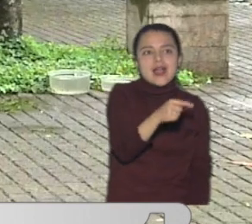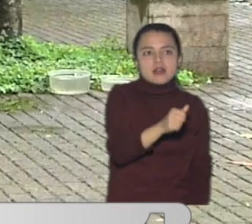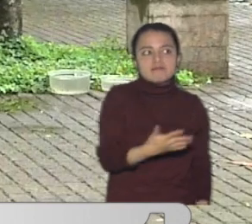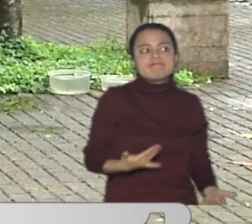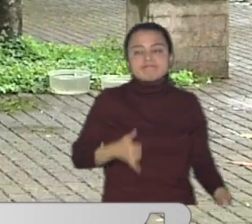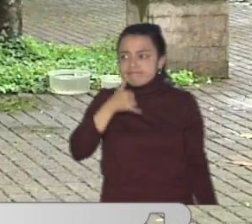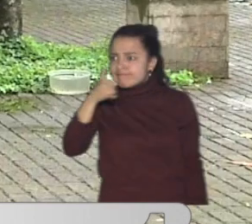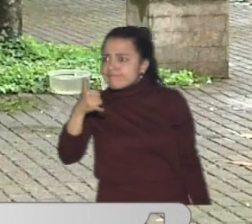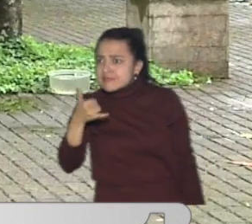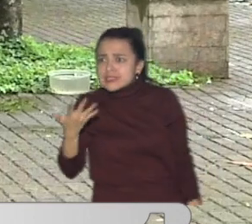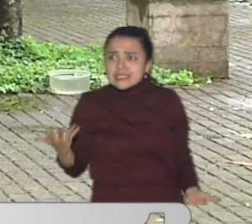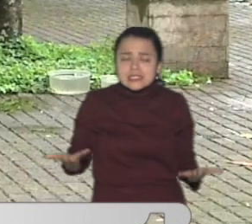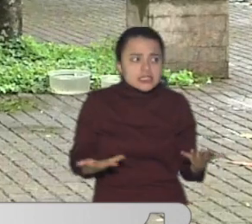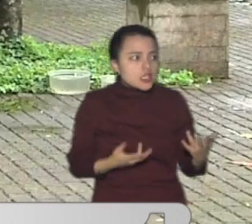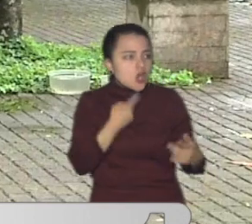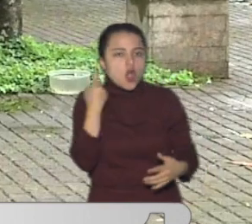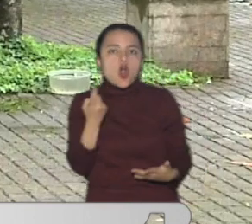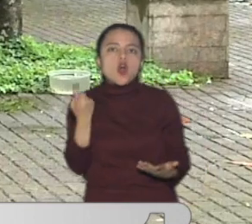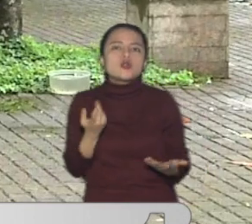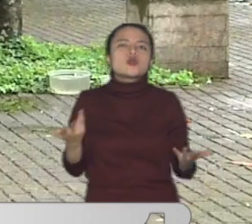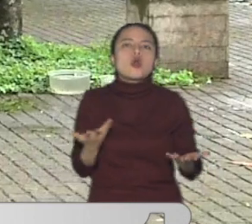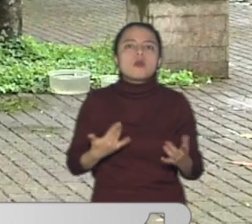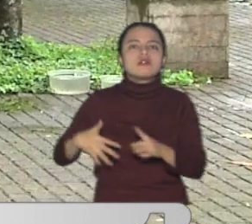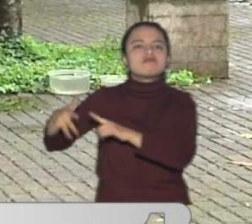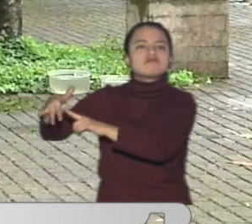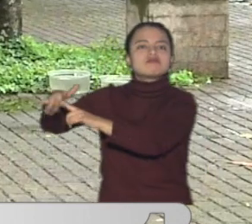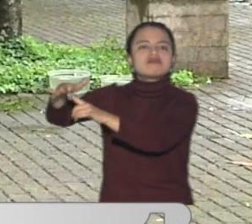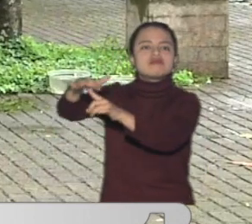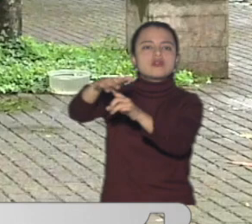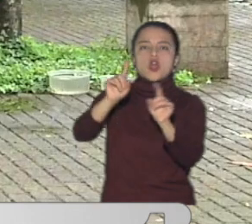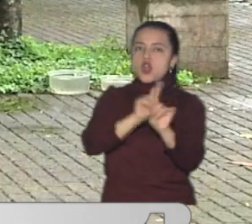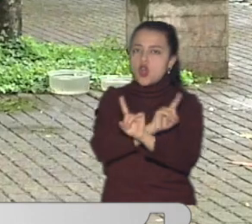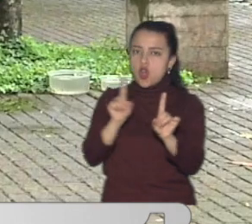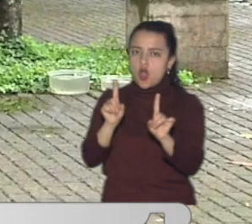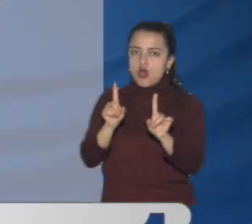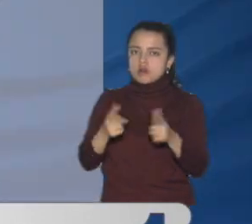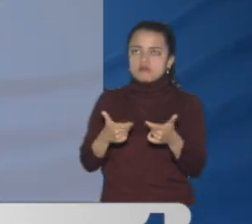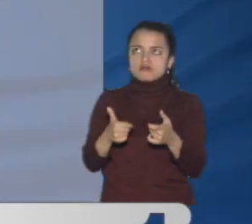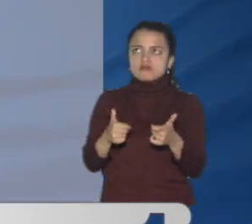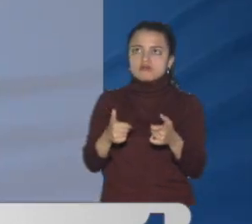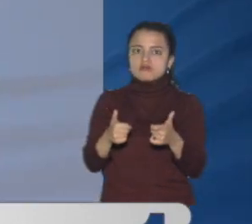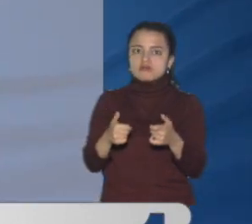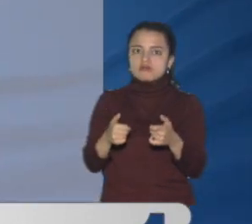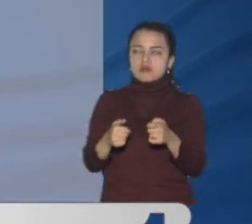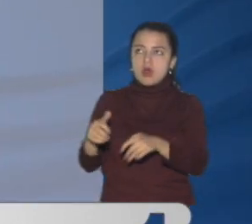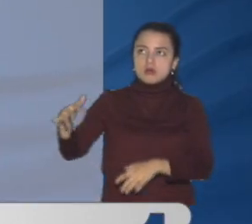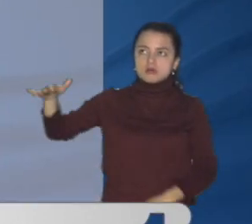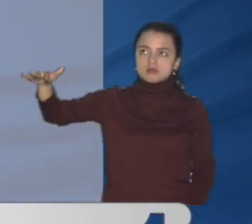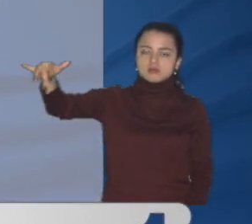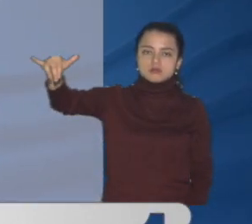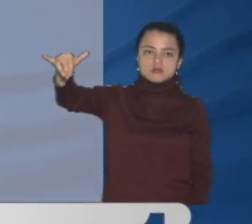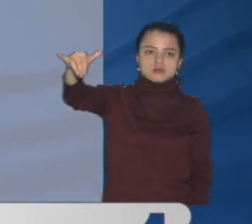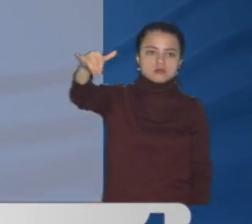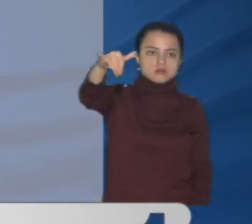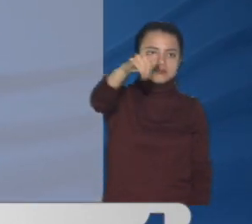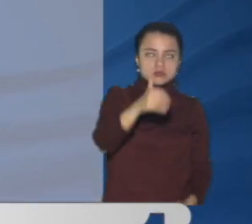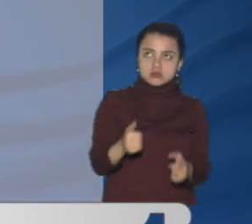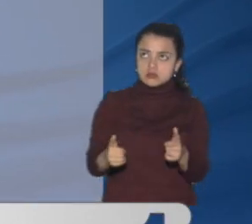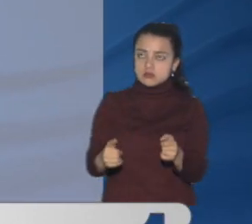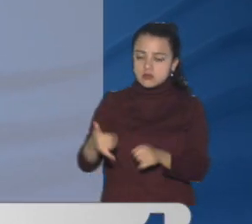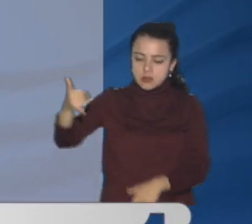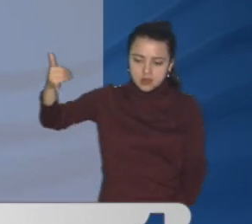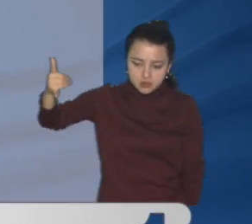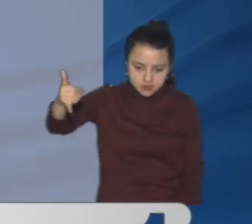con aeronaves no tripuladas recorriendo la zona de la afectación por la creciente súbita. La creciente súbita en el municipio de